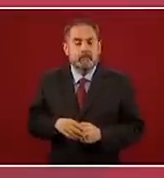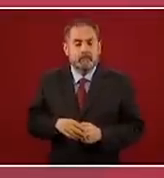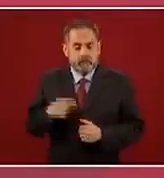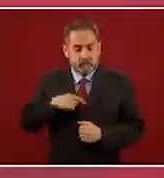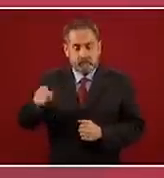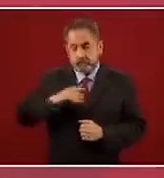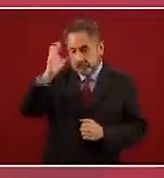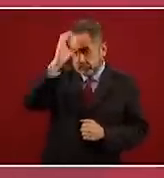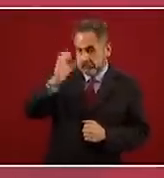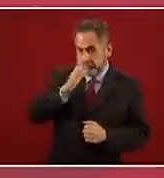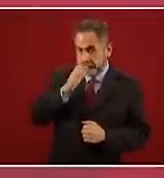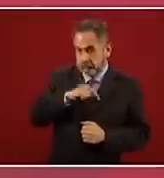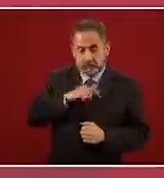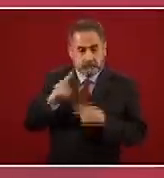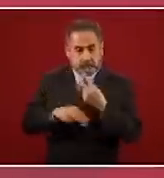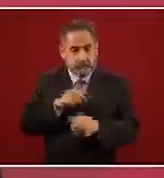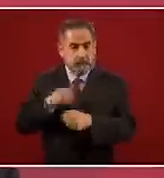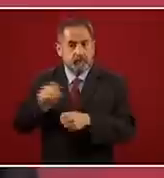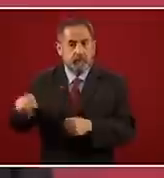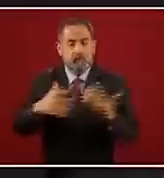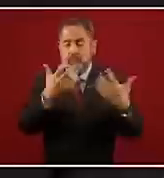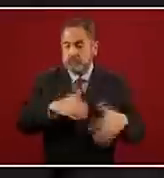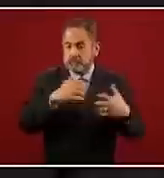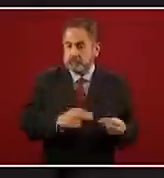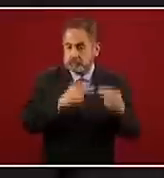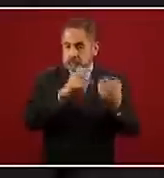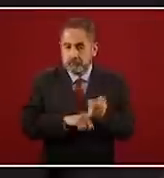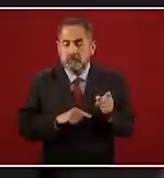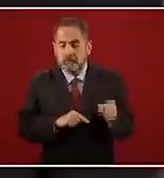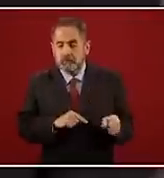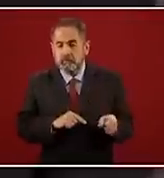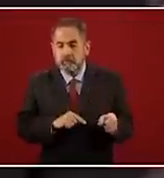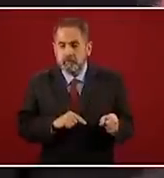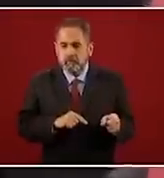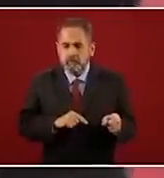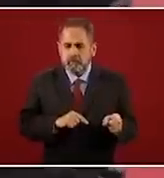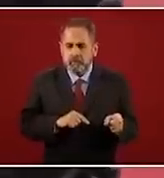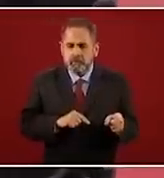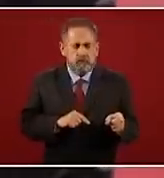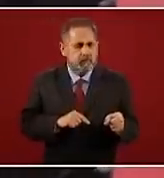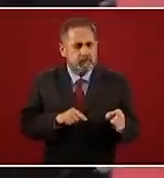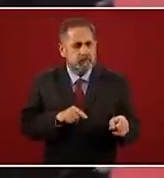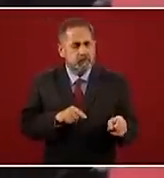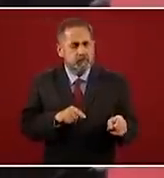en Coahuila, una empresa, una industria